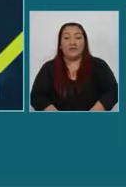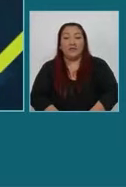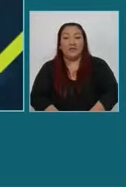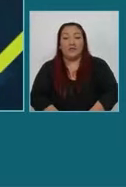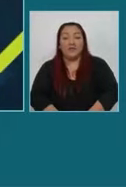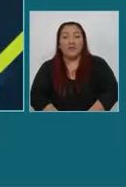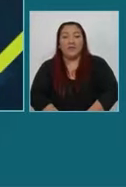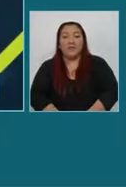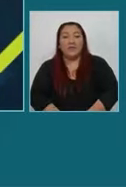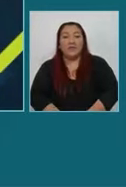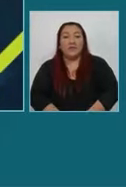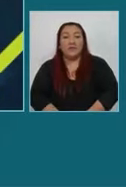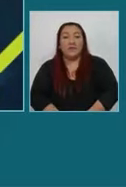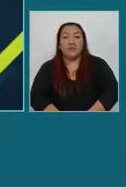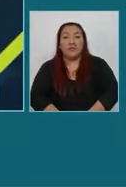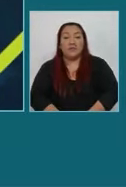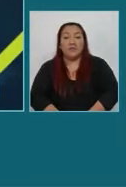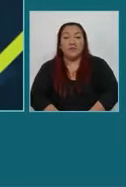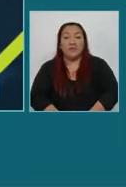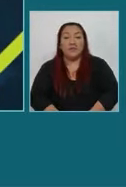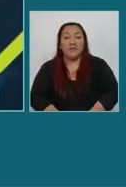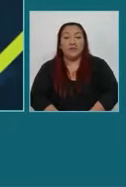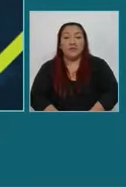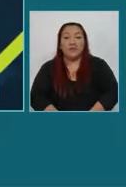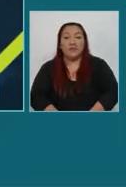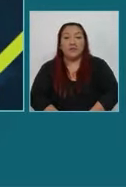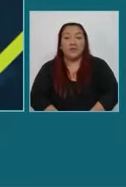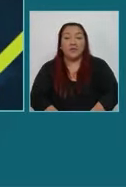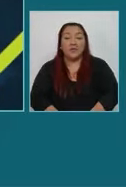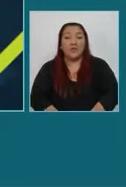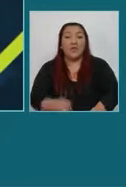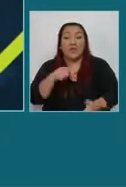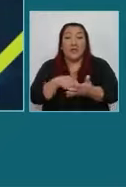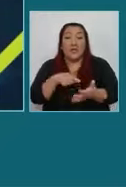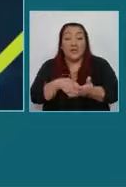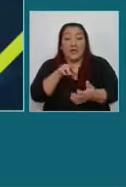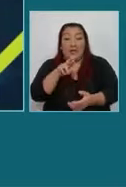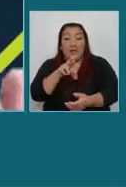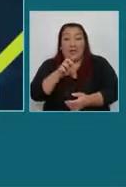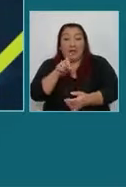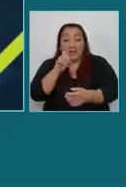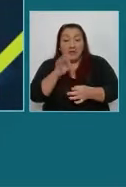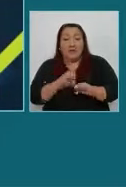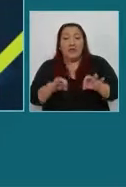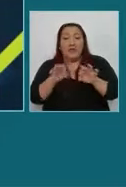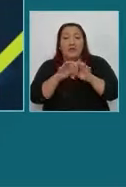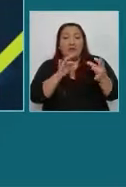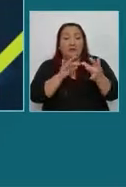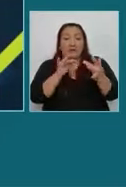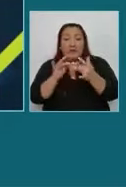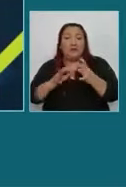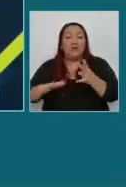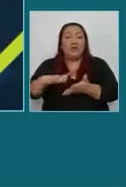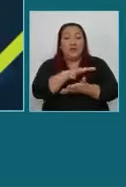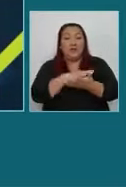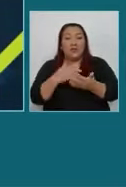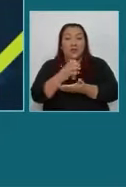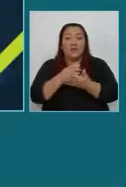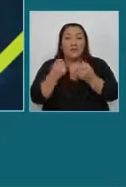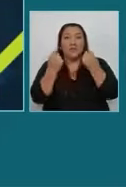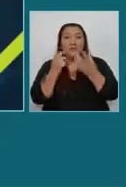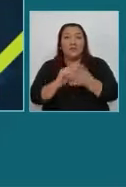trabajando en otros lados. Y esta red prácticamente ahora articula con este centro de emprendimiento e innovación, que